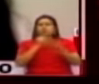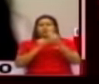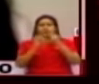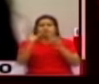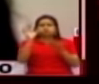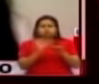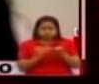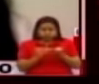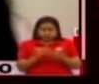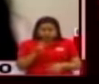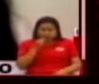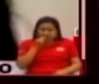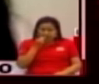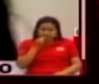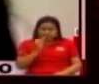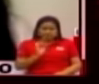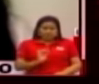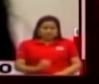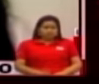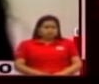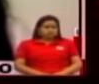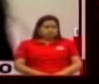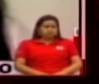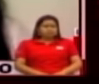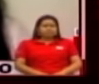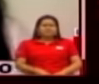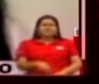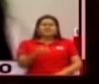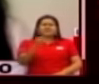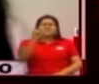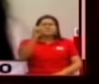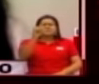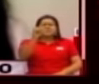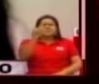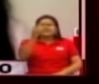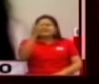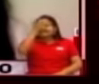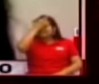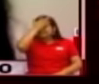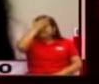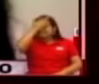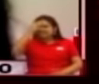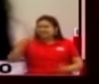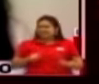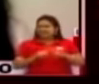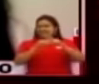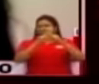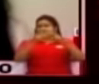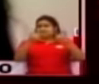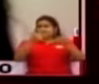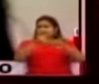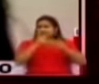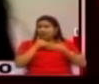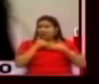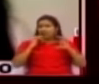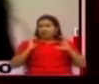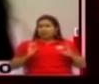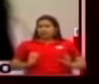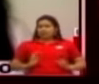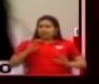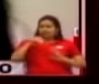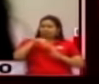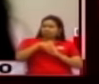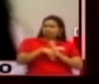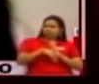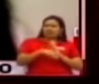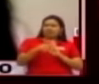totalmente, radicalmente cambiarla y cambiarla por porciones muy mínimas. Viene bien al organismo, le provoca un shock, o está